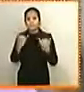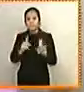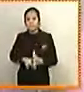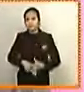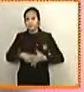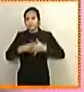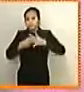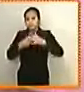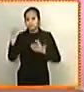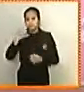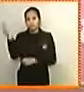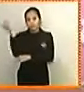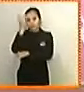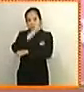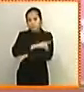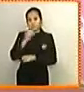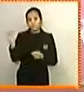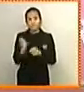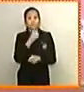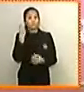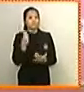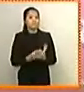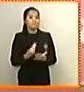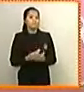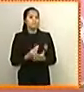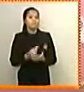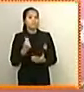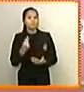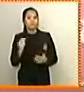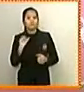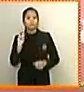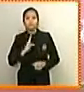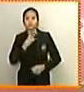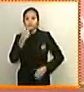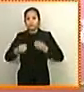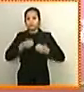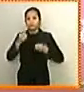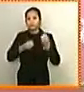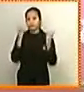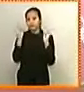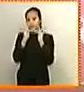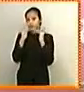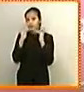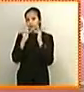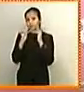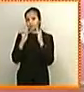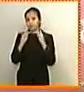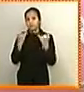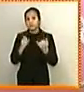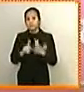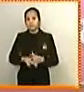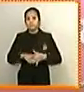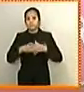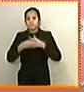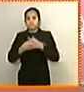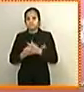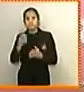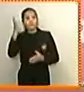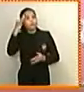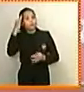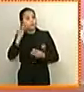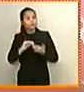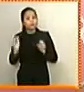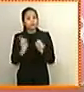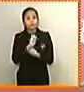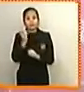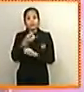este lindo día ganando mucho dinero con nuestros juegos electrónicos. Damos inicio a la diversión multiplicando su dinero al instante con